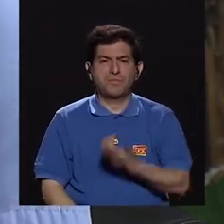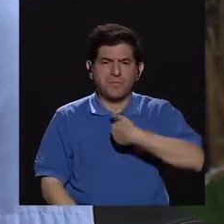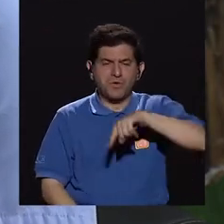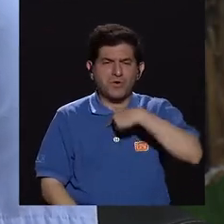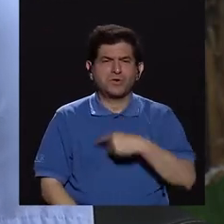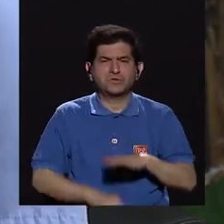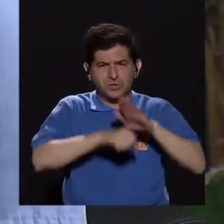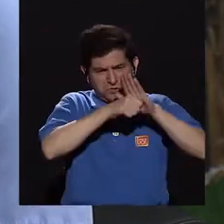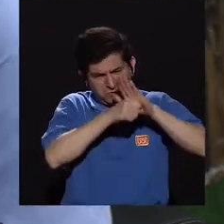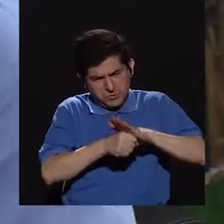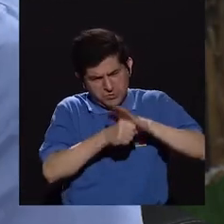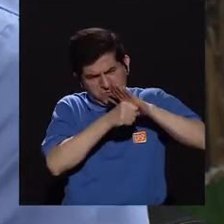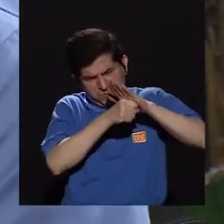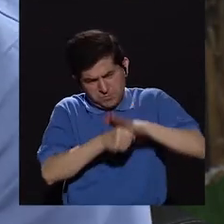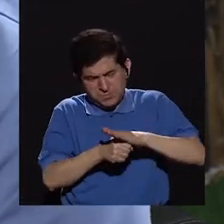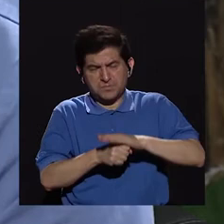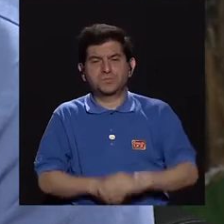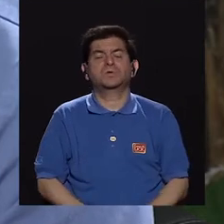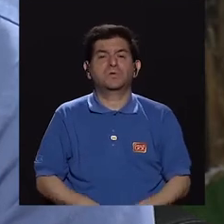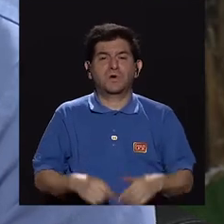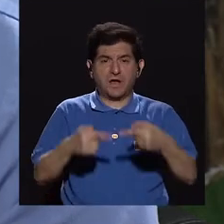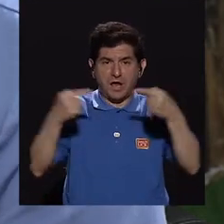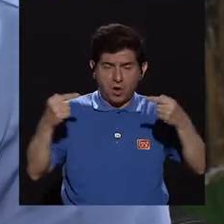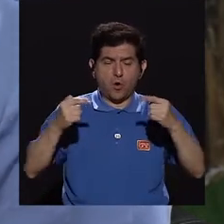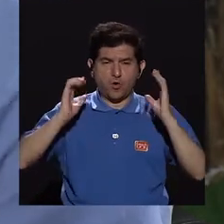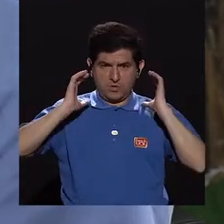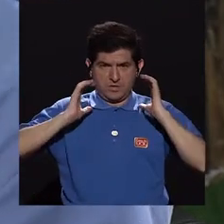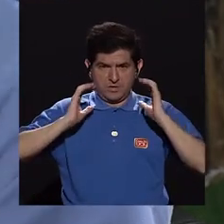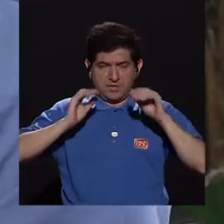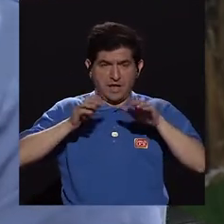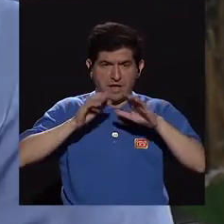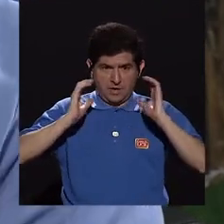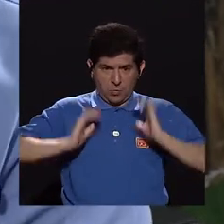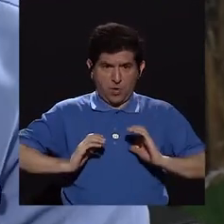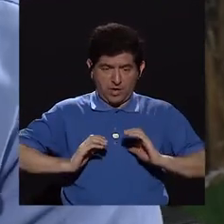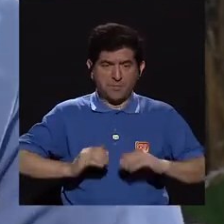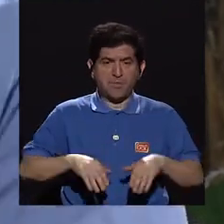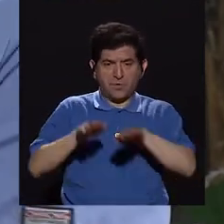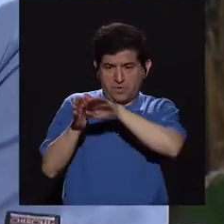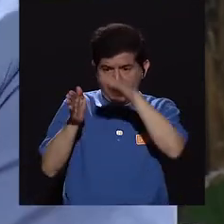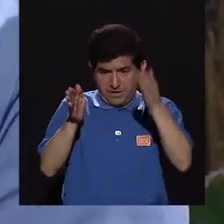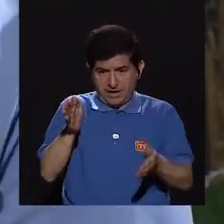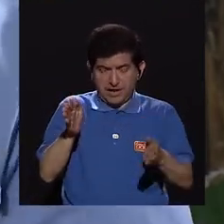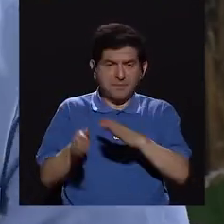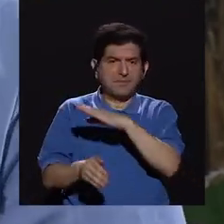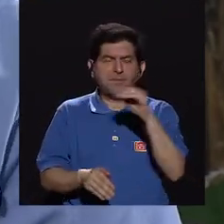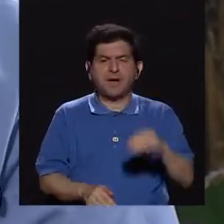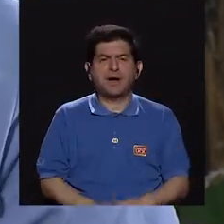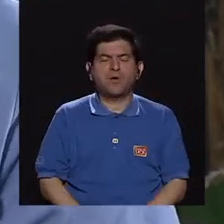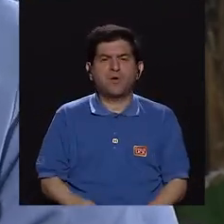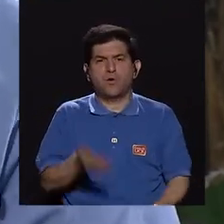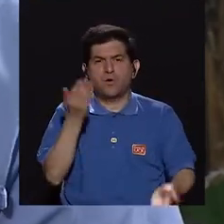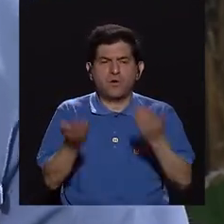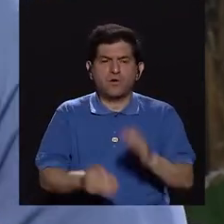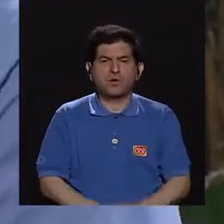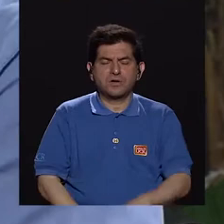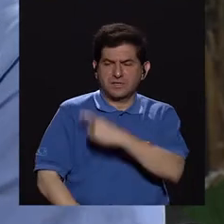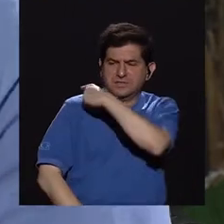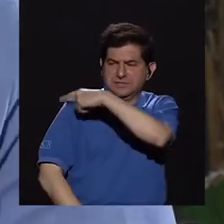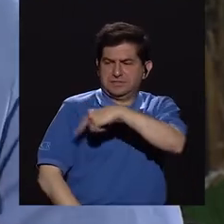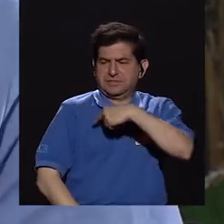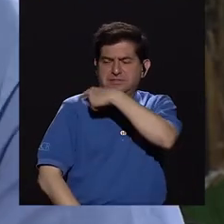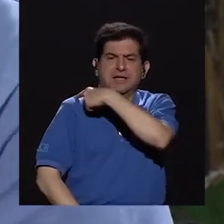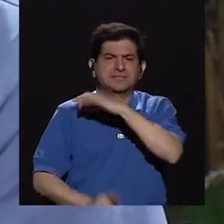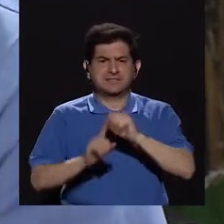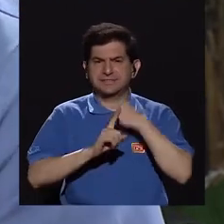el tiempo presionando contra la cama, o colocando la articulación escápula humeral de una